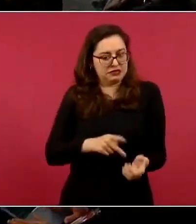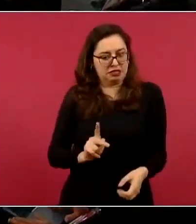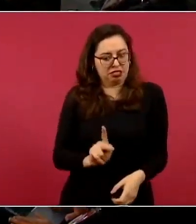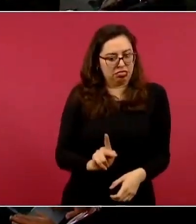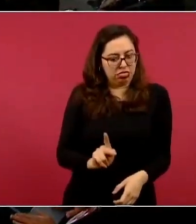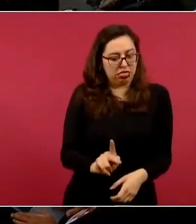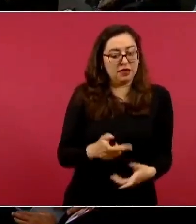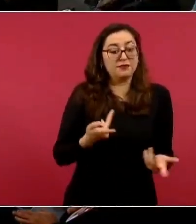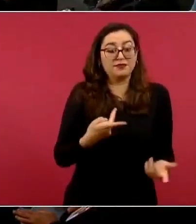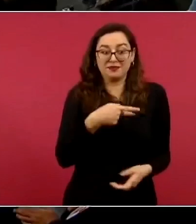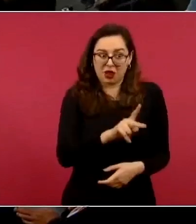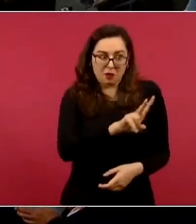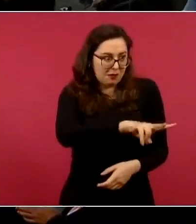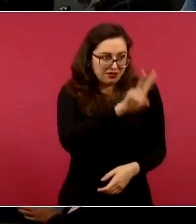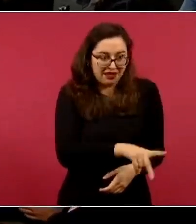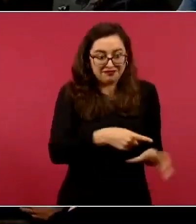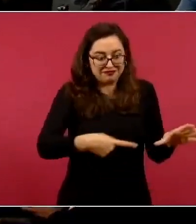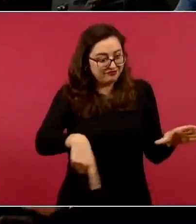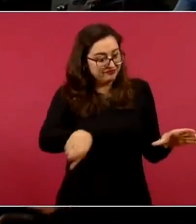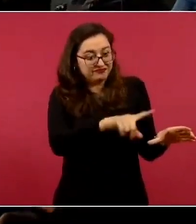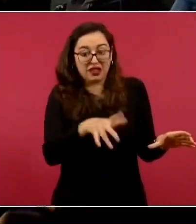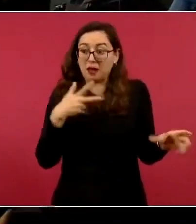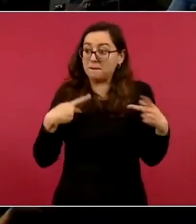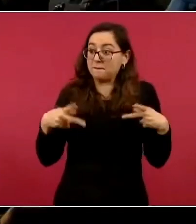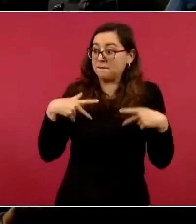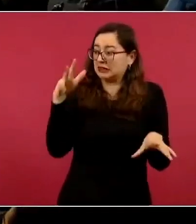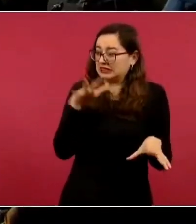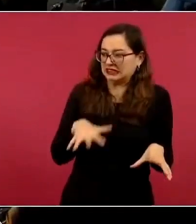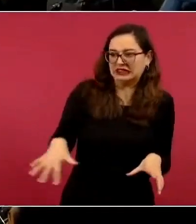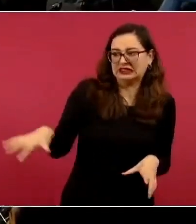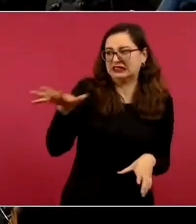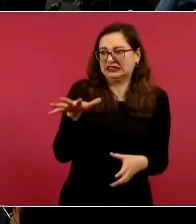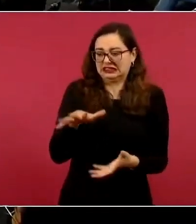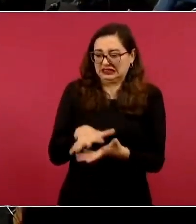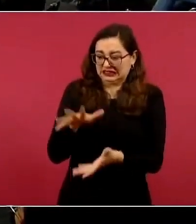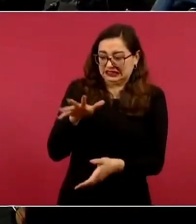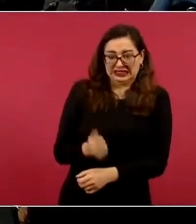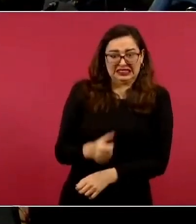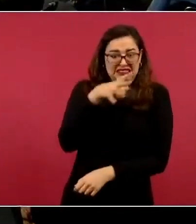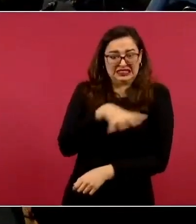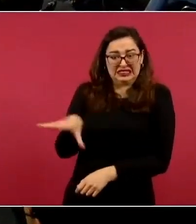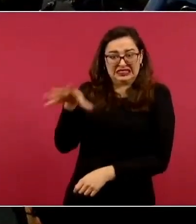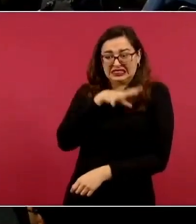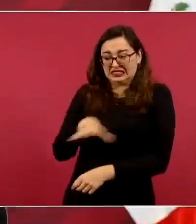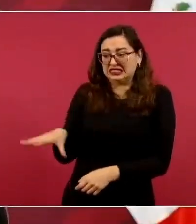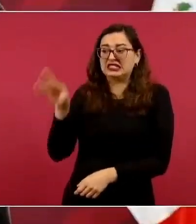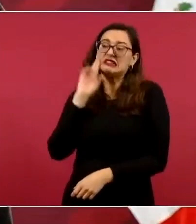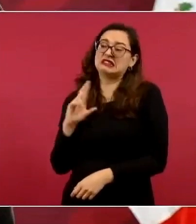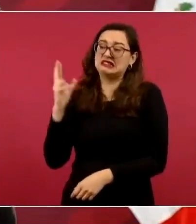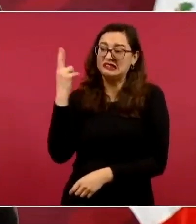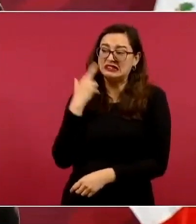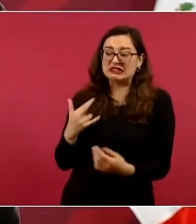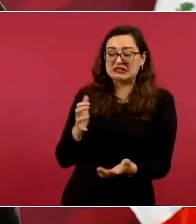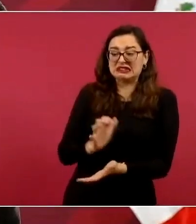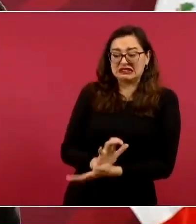pueblo, desprecian al pueblo y son racistas y son